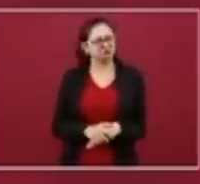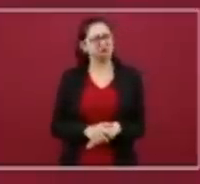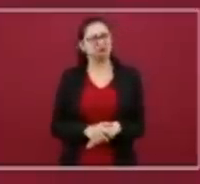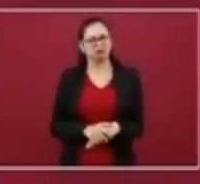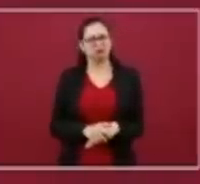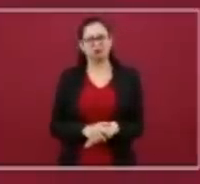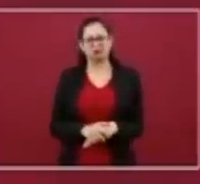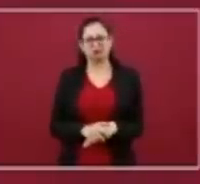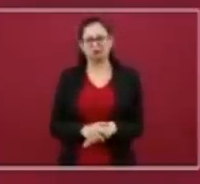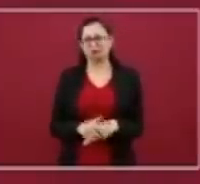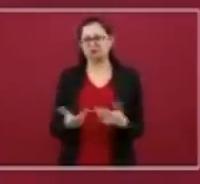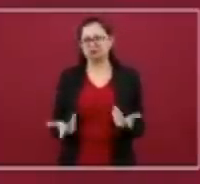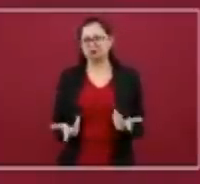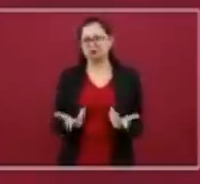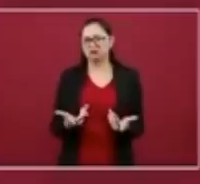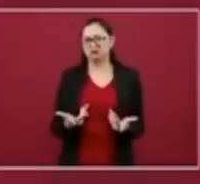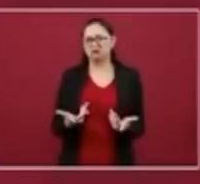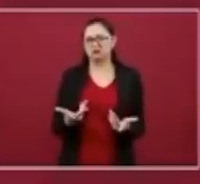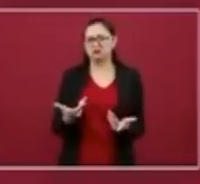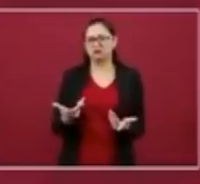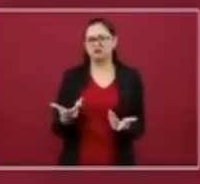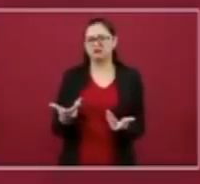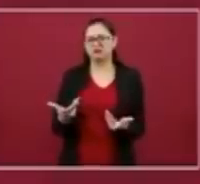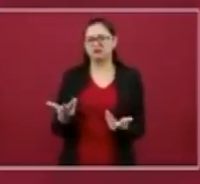ahora que estuvimos en la celebración